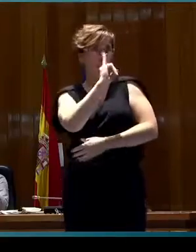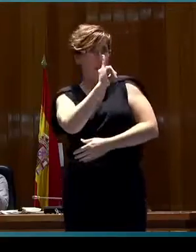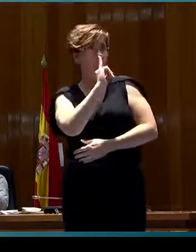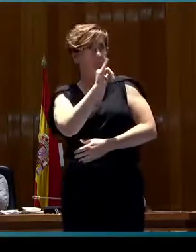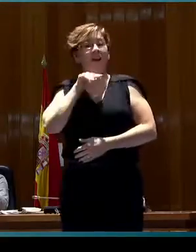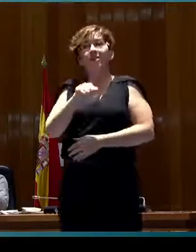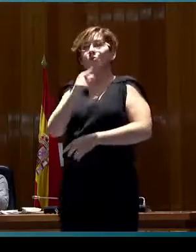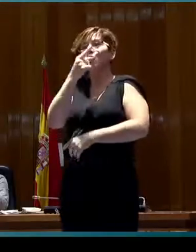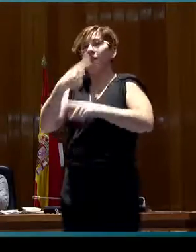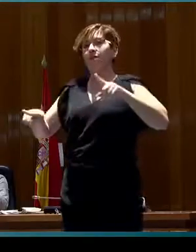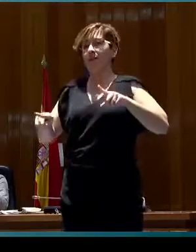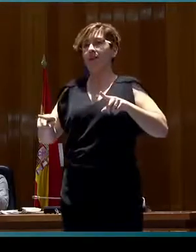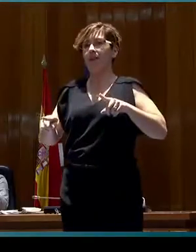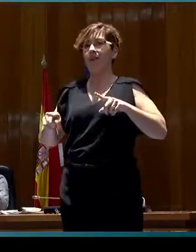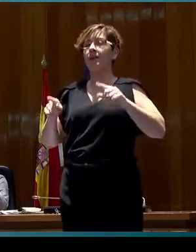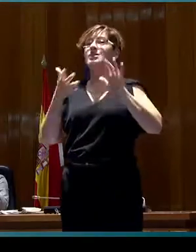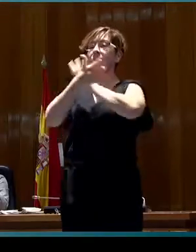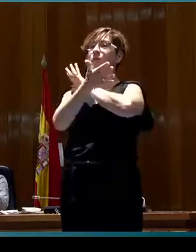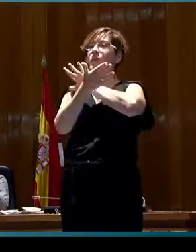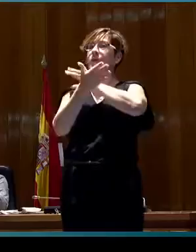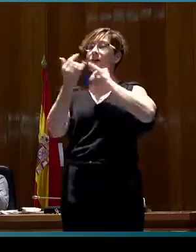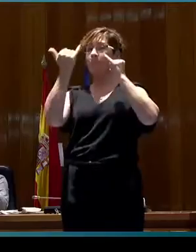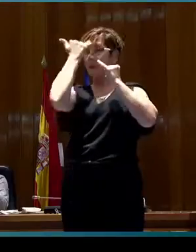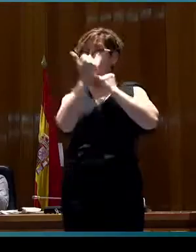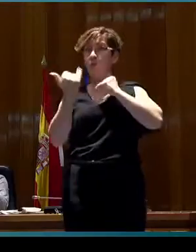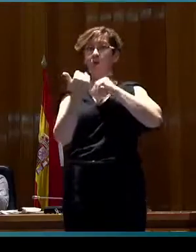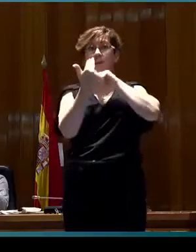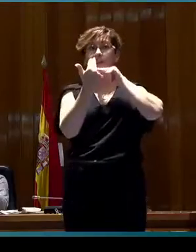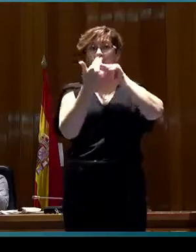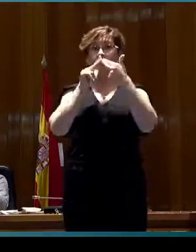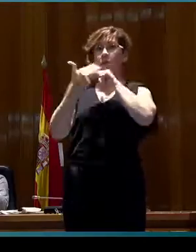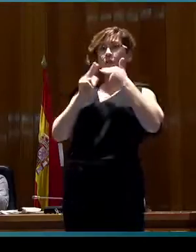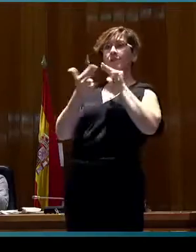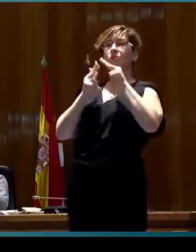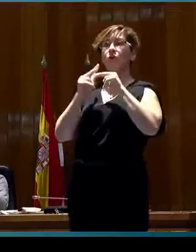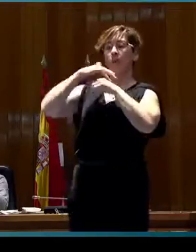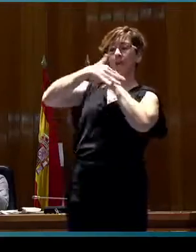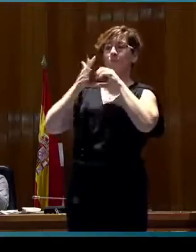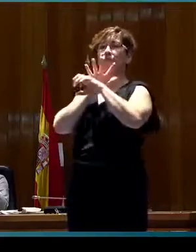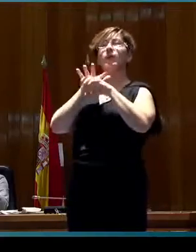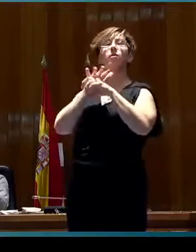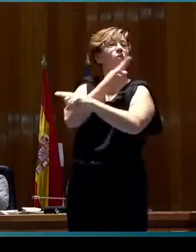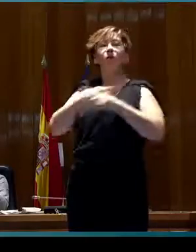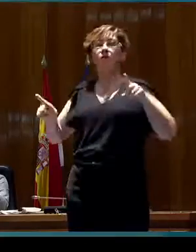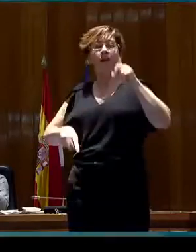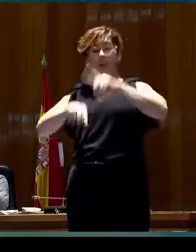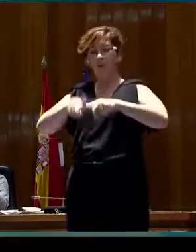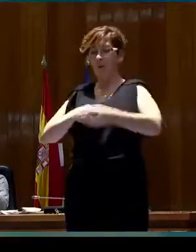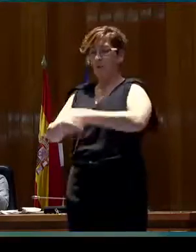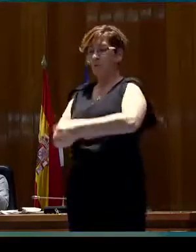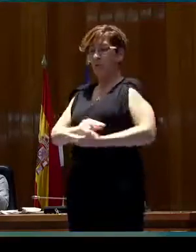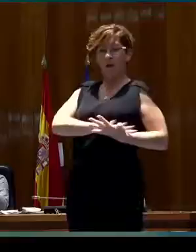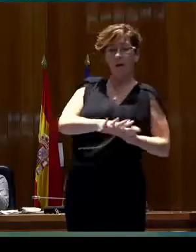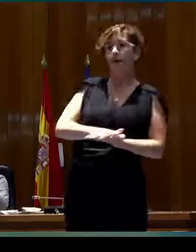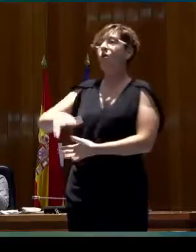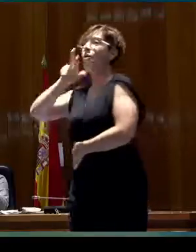un número mayor de conexiones interhemisféricos cuando se utiliza pues, efectivamente la lengua de